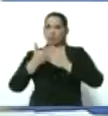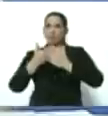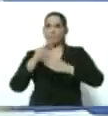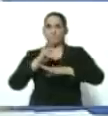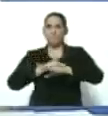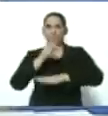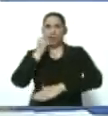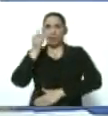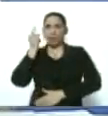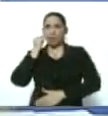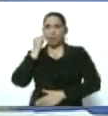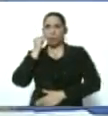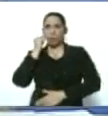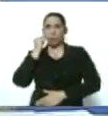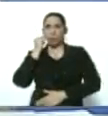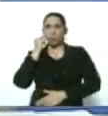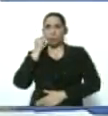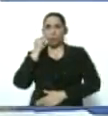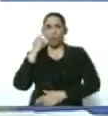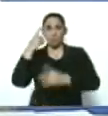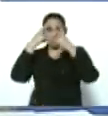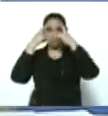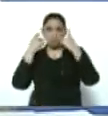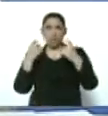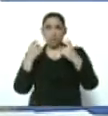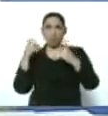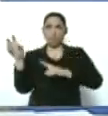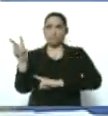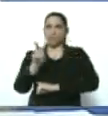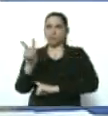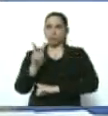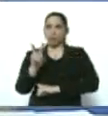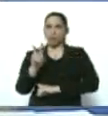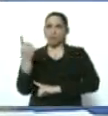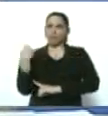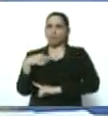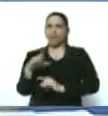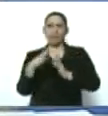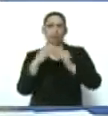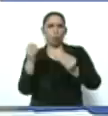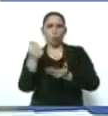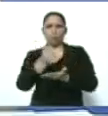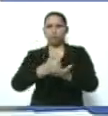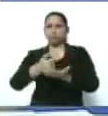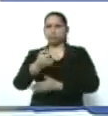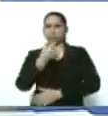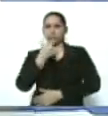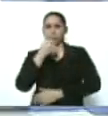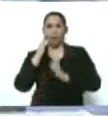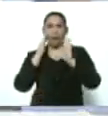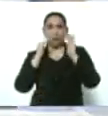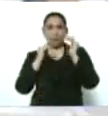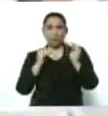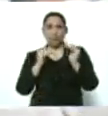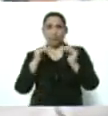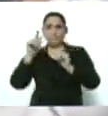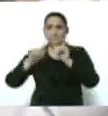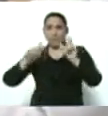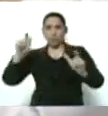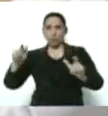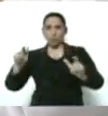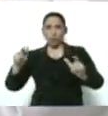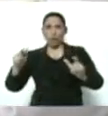médicos, médicas, científicos, expertos, Venezuela tiene todos los fármacos para atender a los pacientes